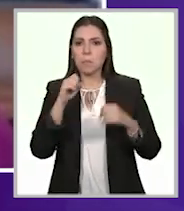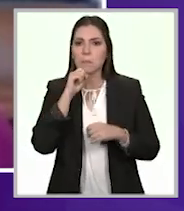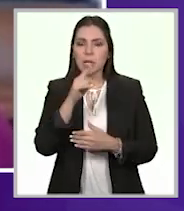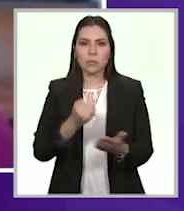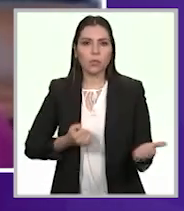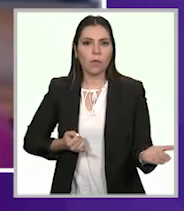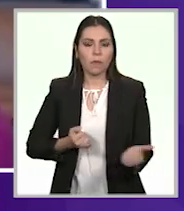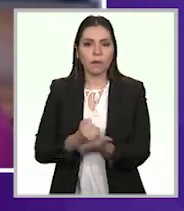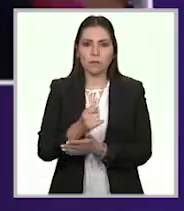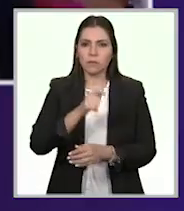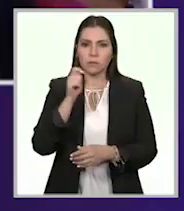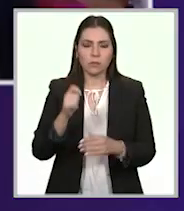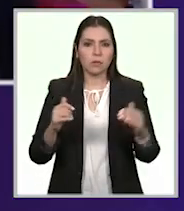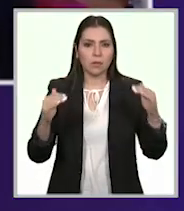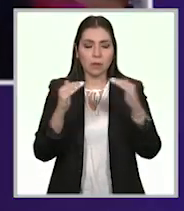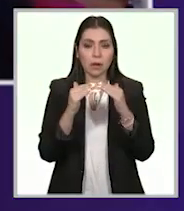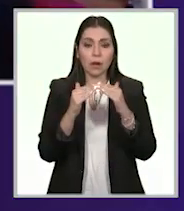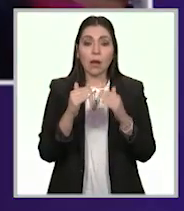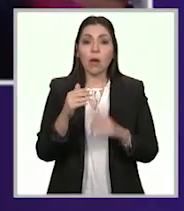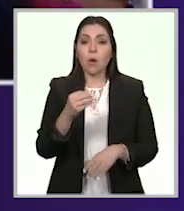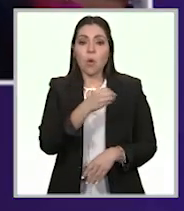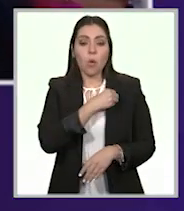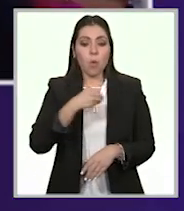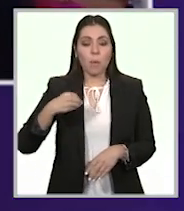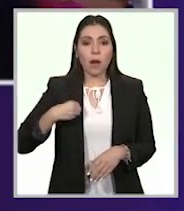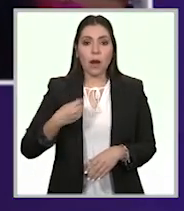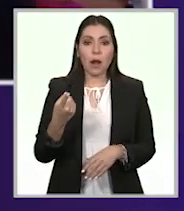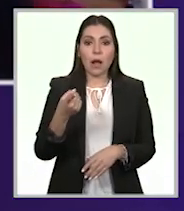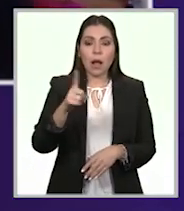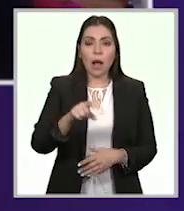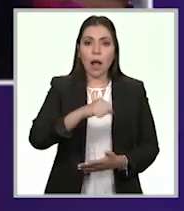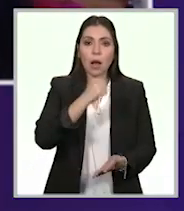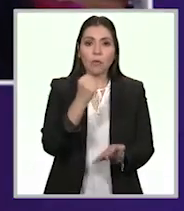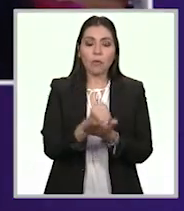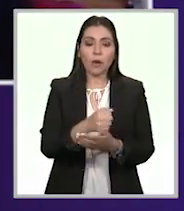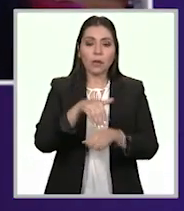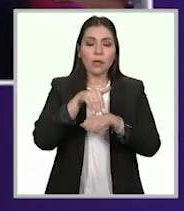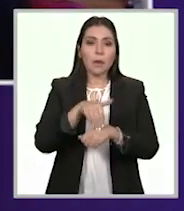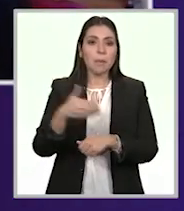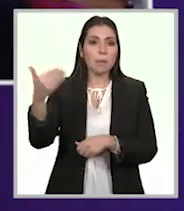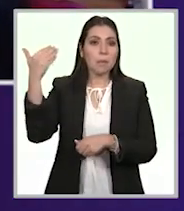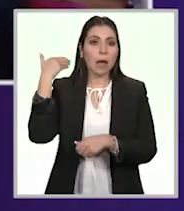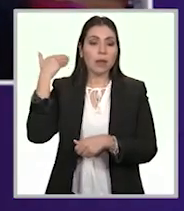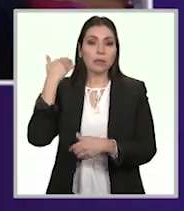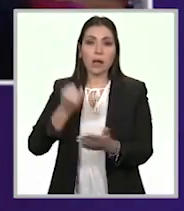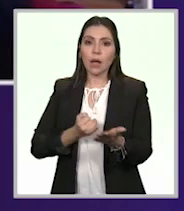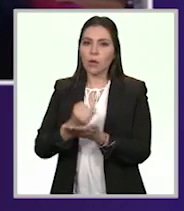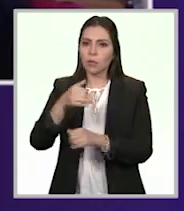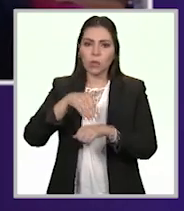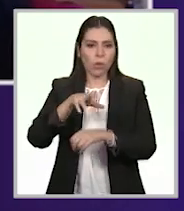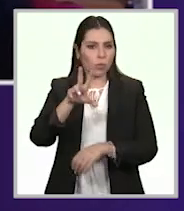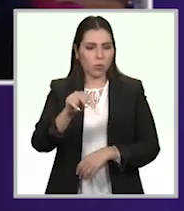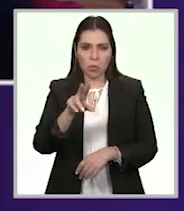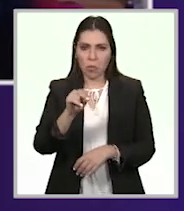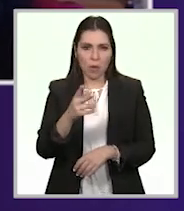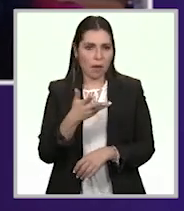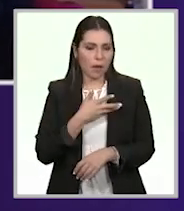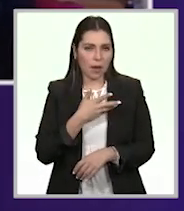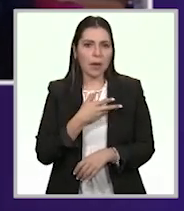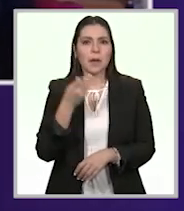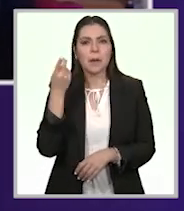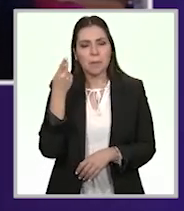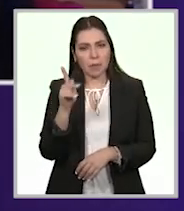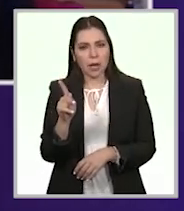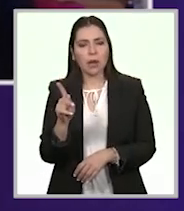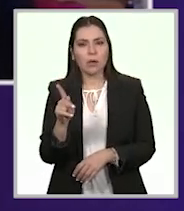tribunales colegiados. En ese sentido, no hay una obligación en un sentido fuerte de seguir las resoluciones del pasado, pero sí